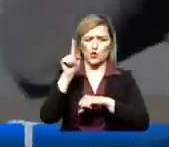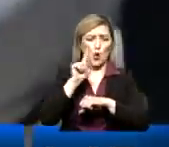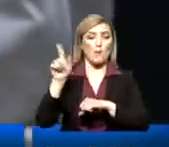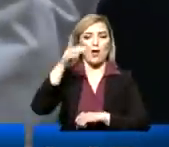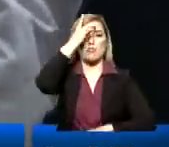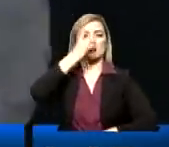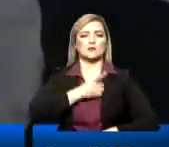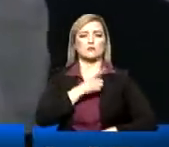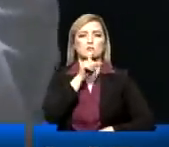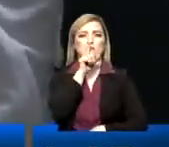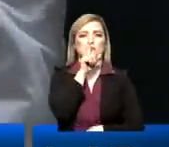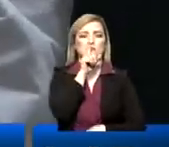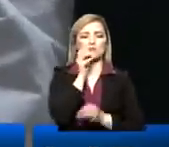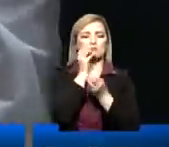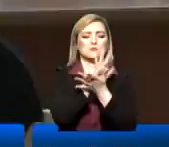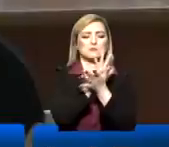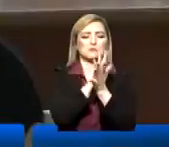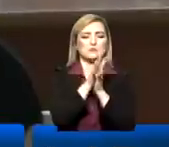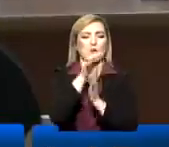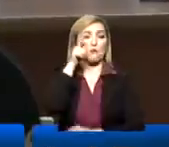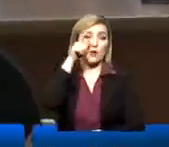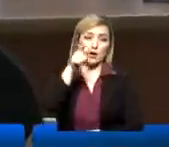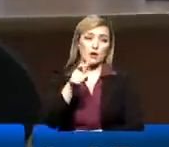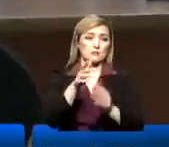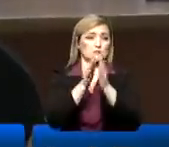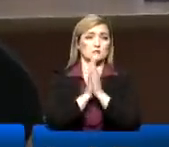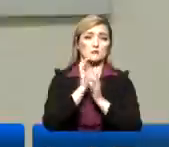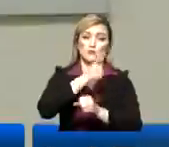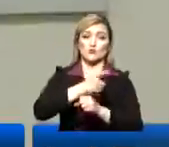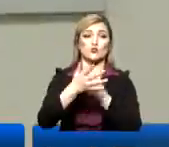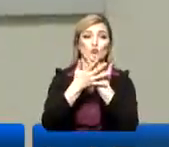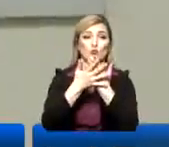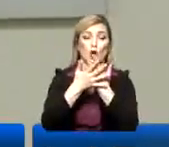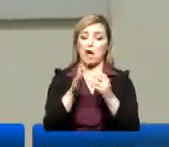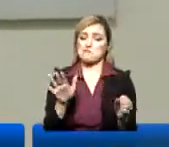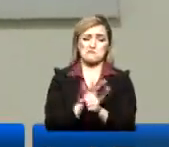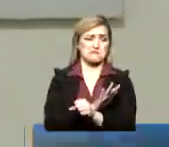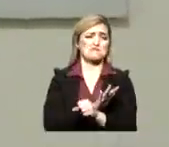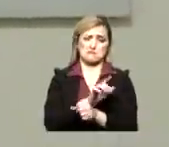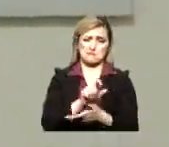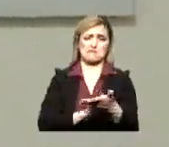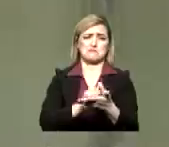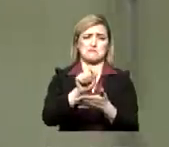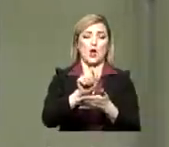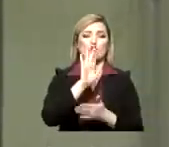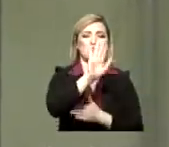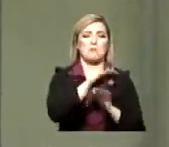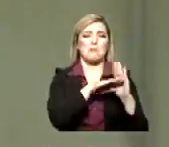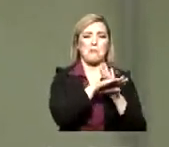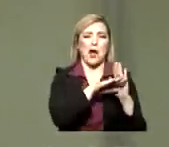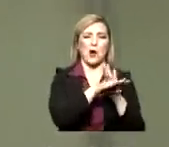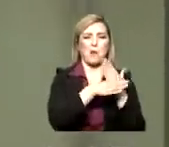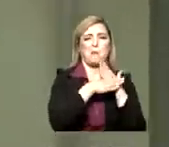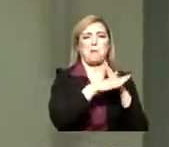la solicitud de la fiscal Claudia Romero fue suficiente y se le dictó prisión preventiva. Además, tendrá bloqueadas sus cuentas. No podrá